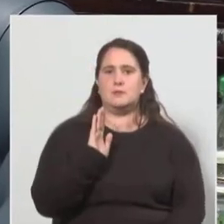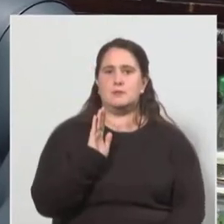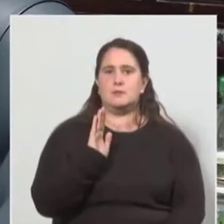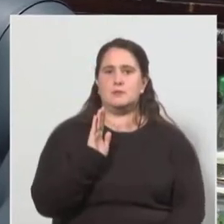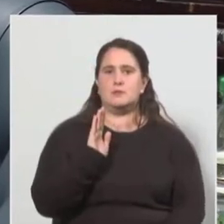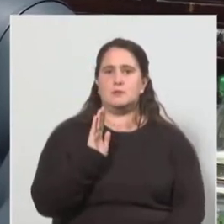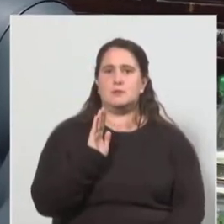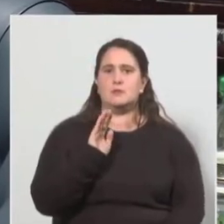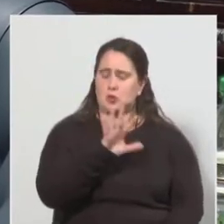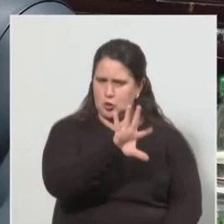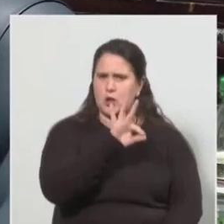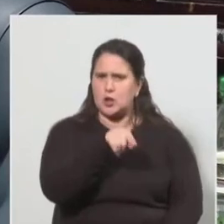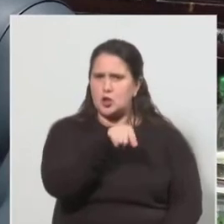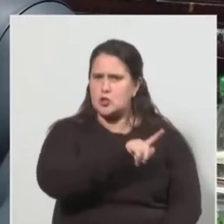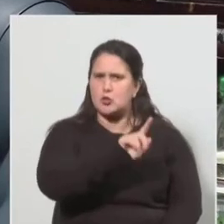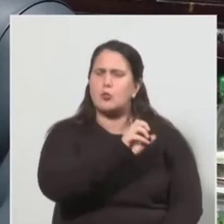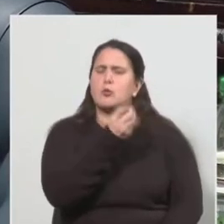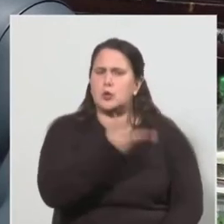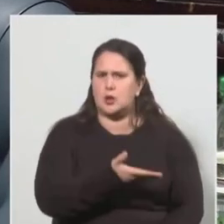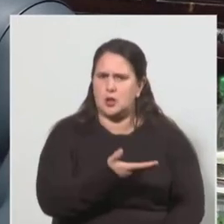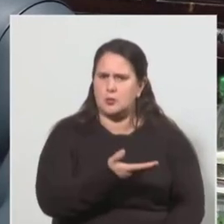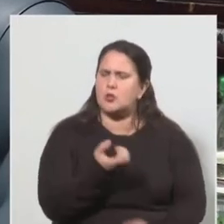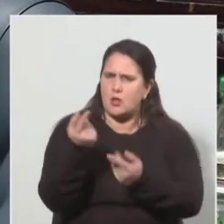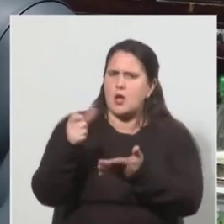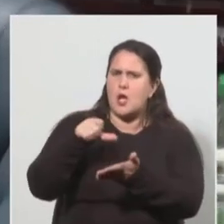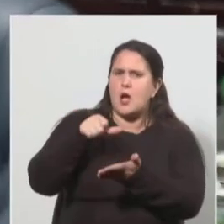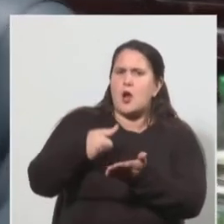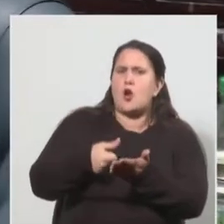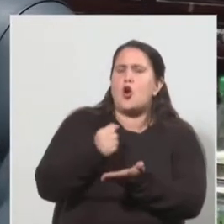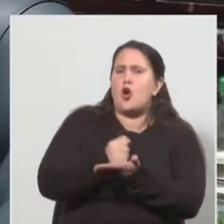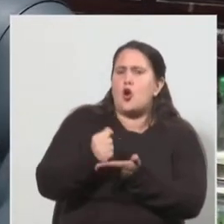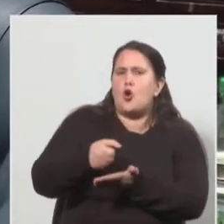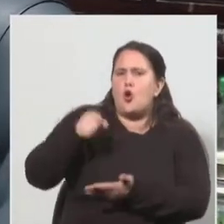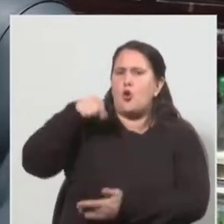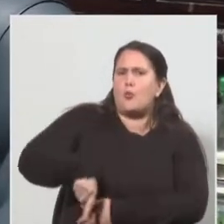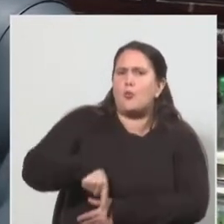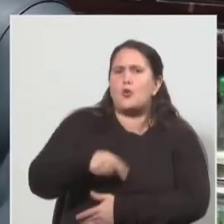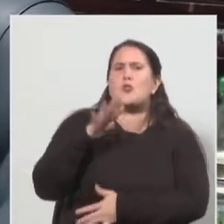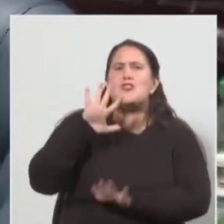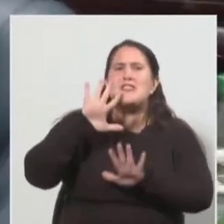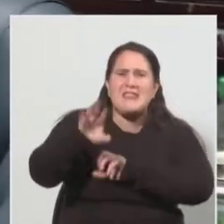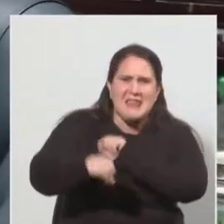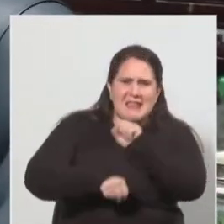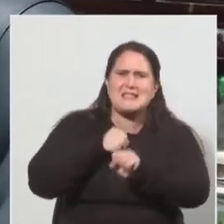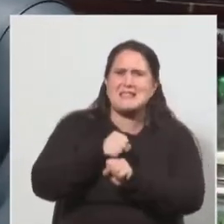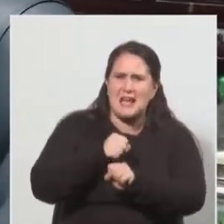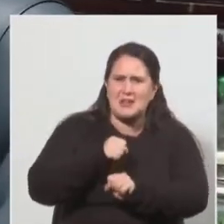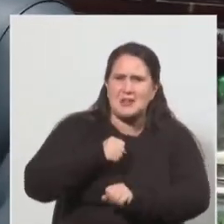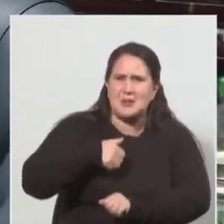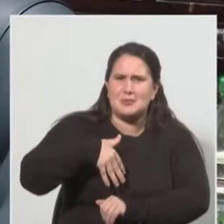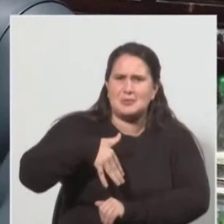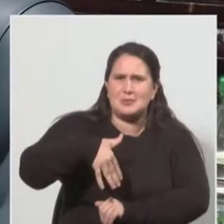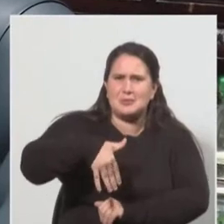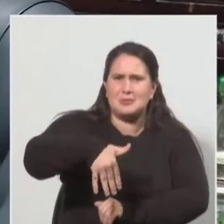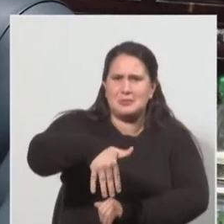¿Por qué no se optó por ese camino, en vez de entregarle un pasaporte común con 10 años de vigencia?